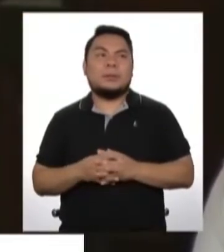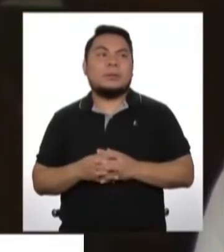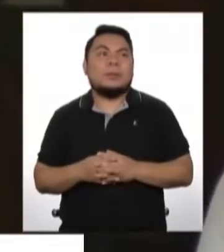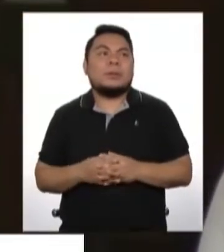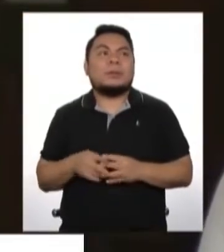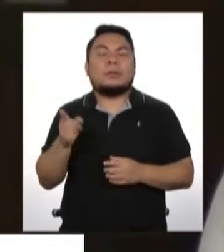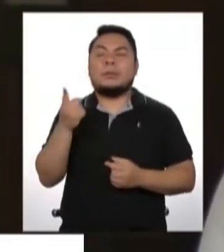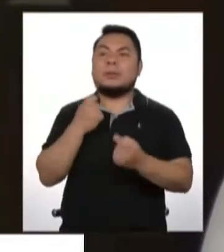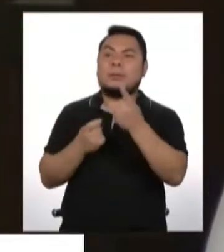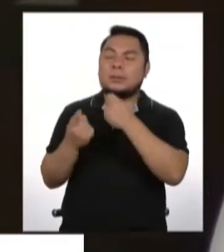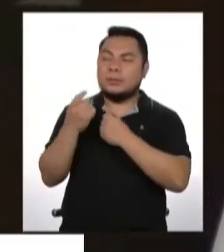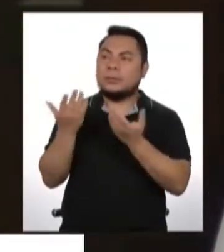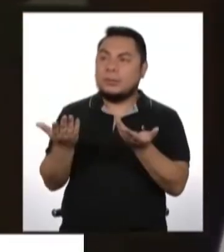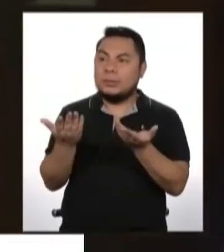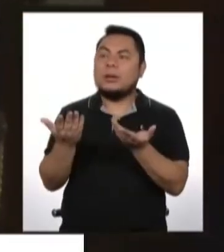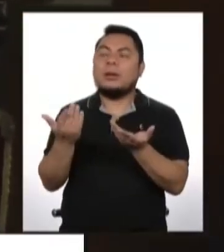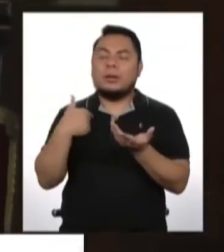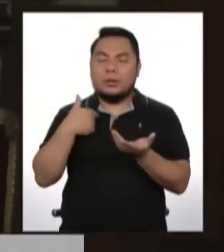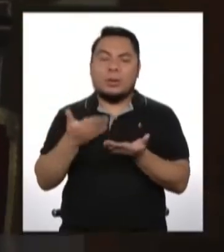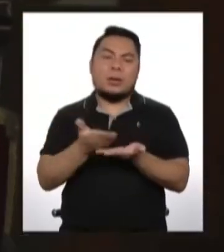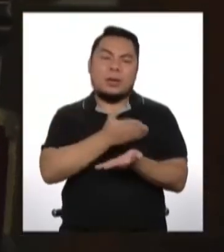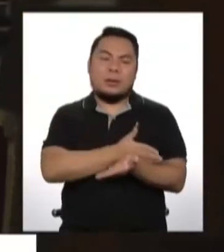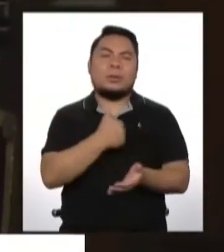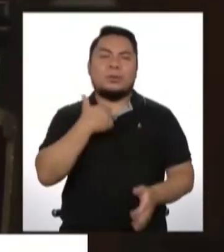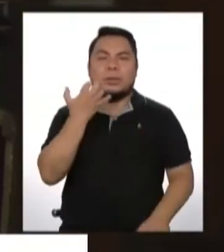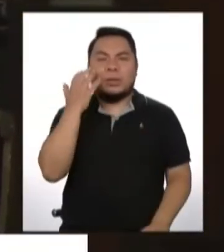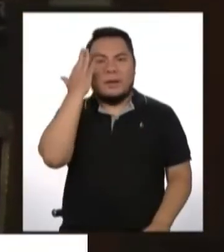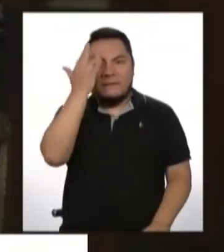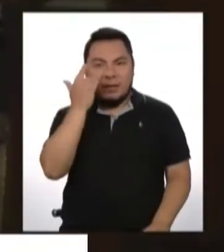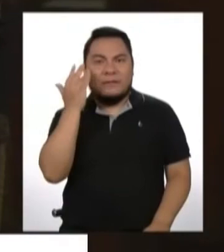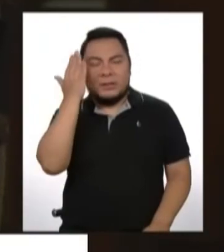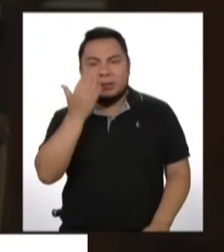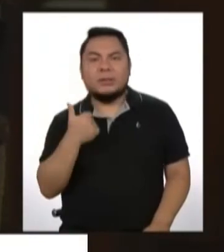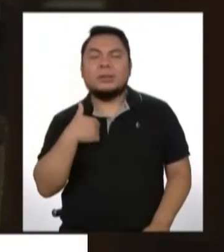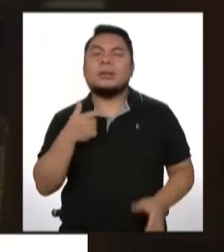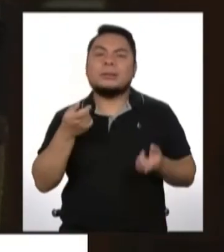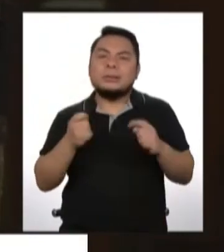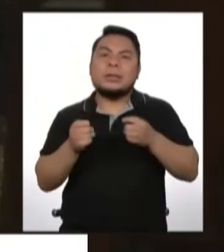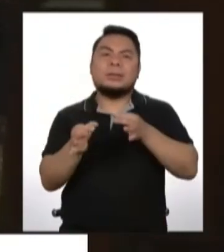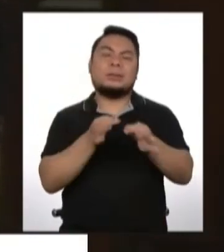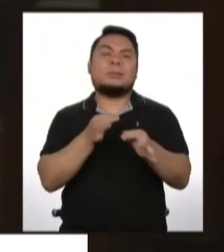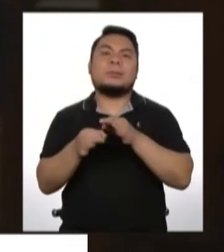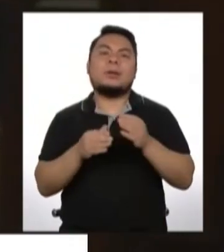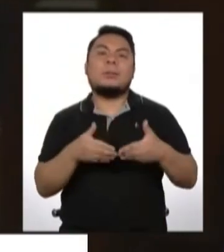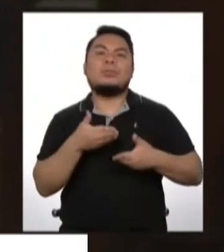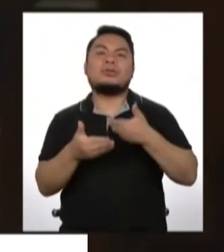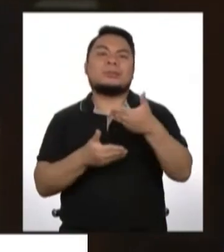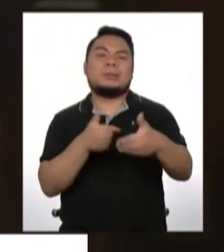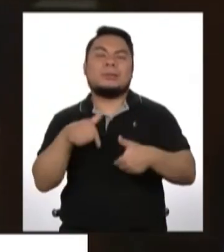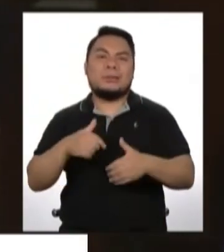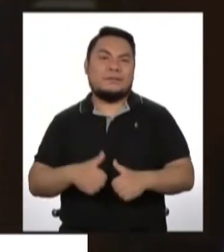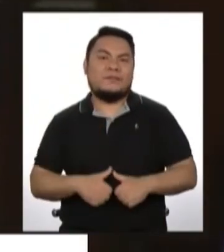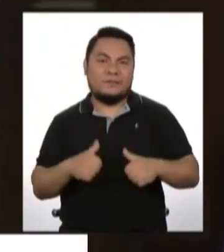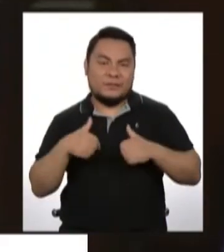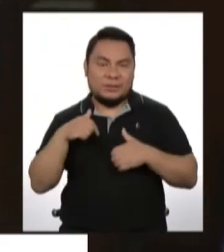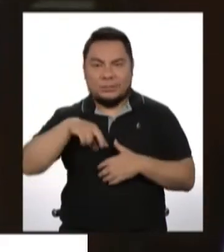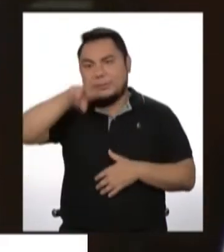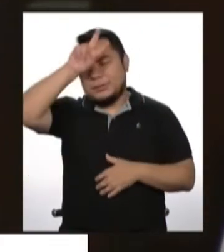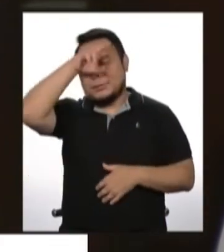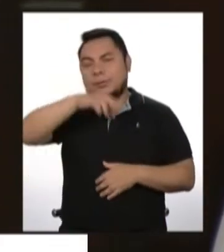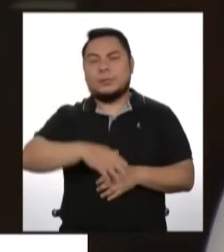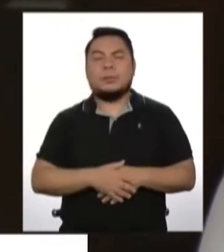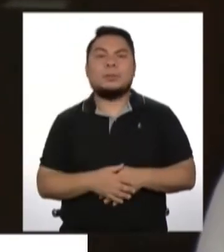Esta pregunta me permite hacer una reflexión y tratar de explicar el proceso que estamos viviendo. Creo